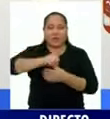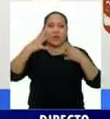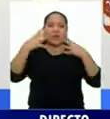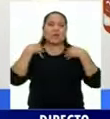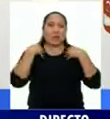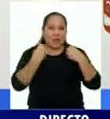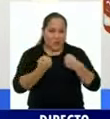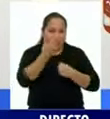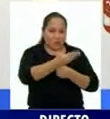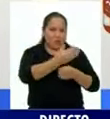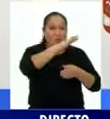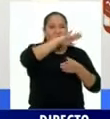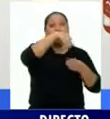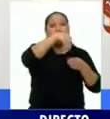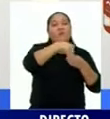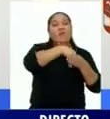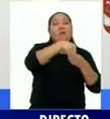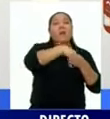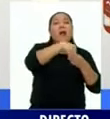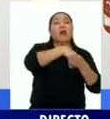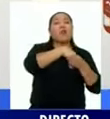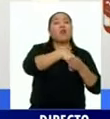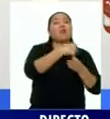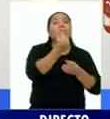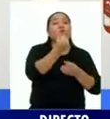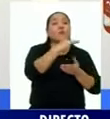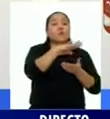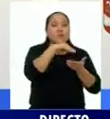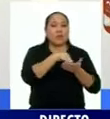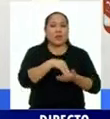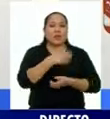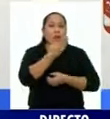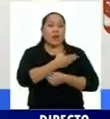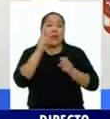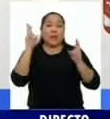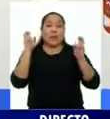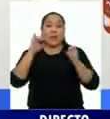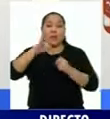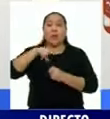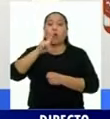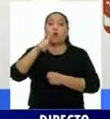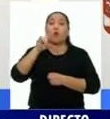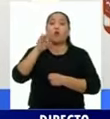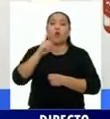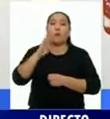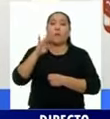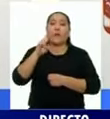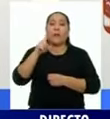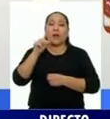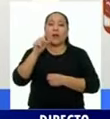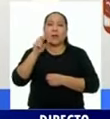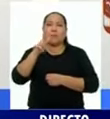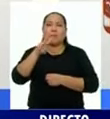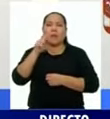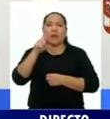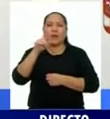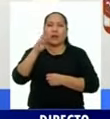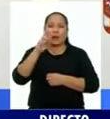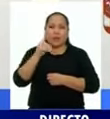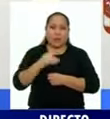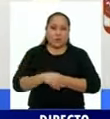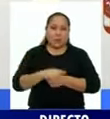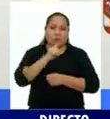Banco Central de Reserva. El tema de don Julio Velarde es un banquero central ejemplar. Yo no puedo